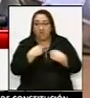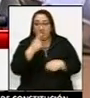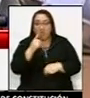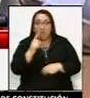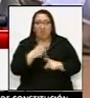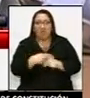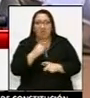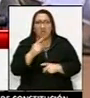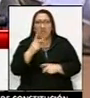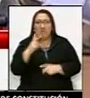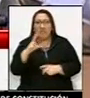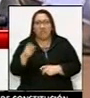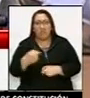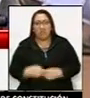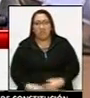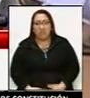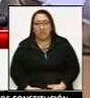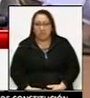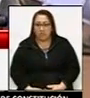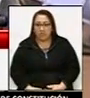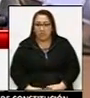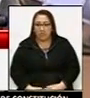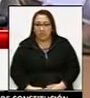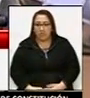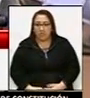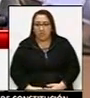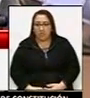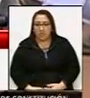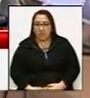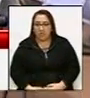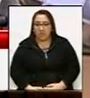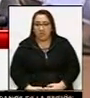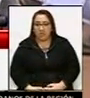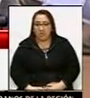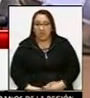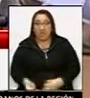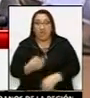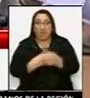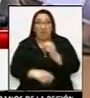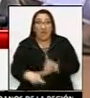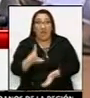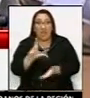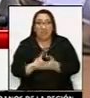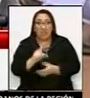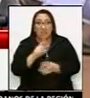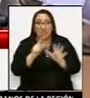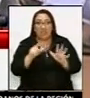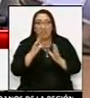por cada 23.000. Uno. En cambio en Lima, que son